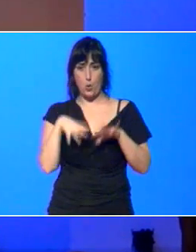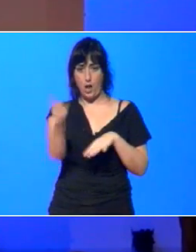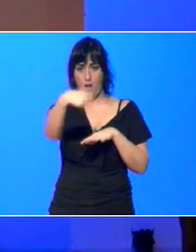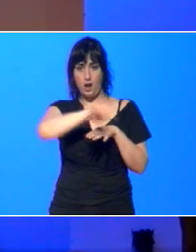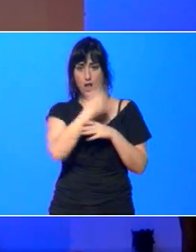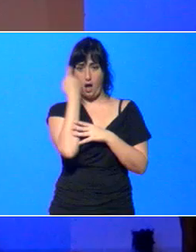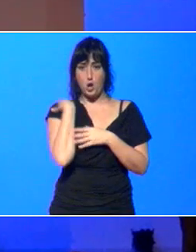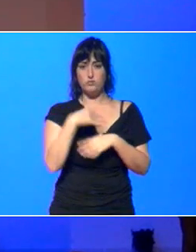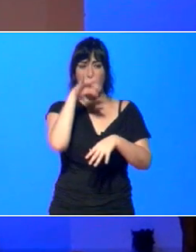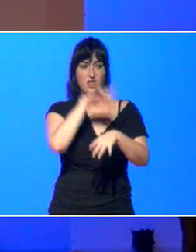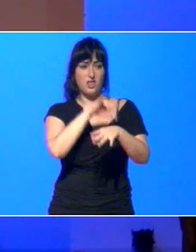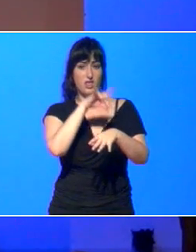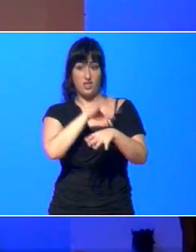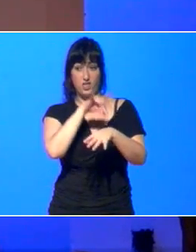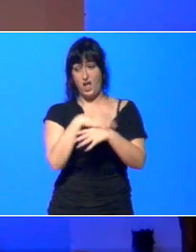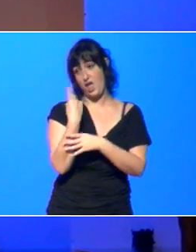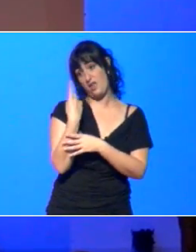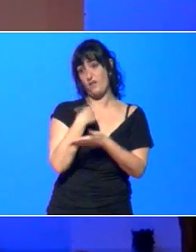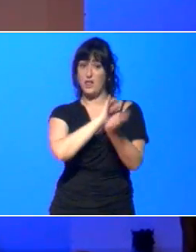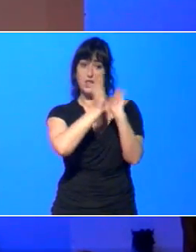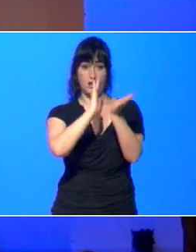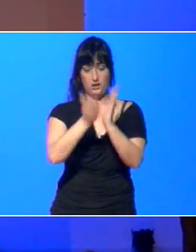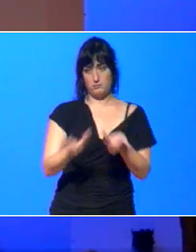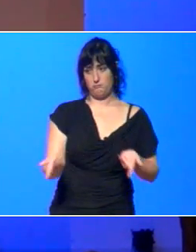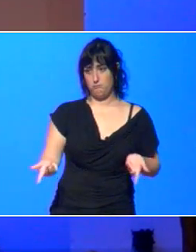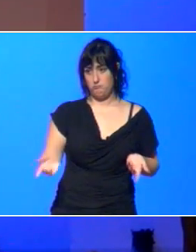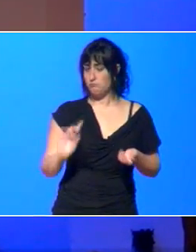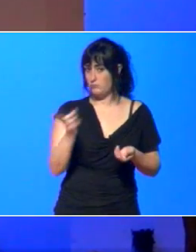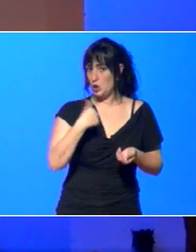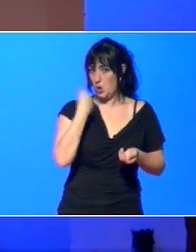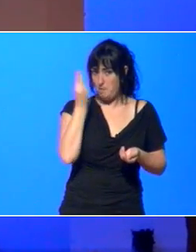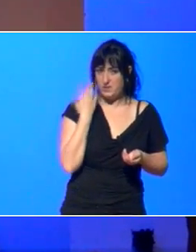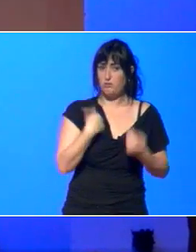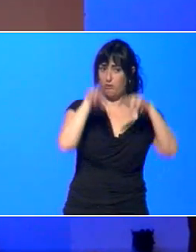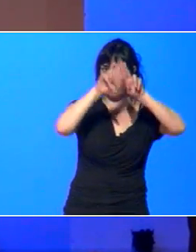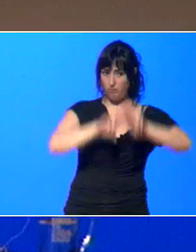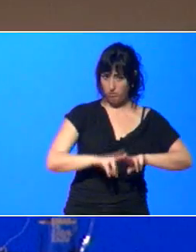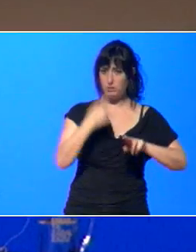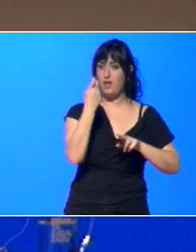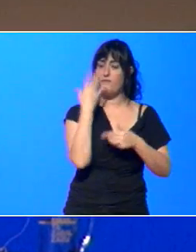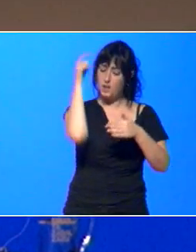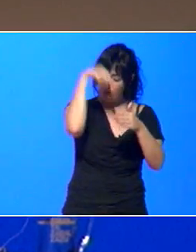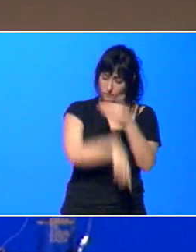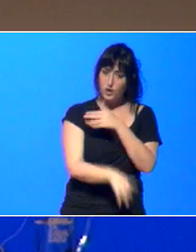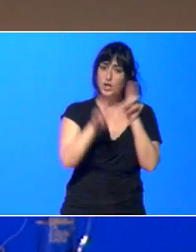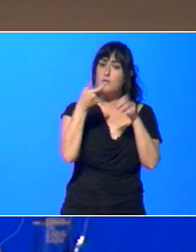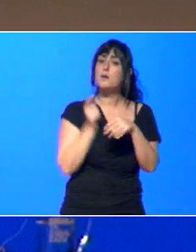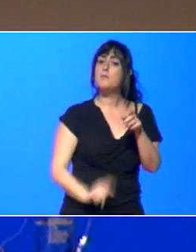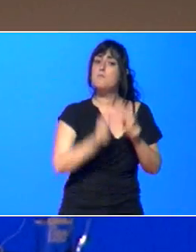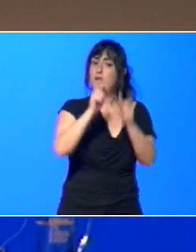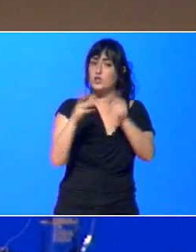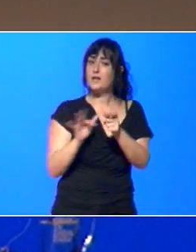lo que necesitan es una determinada terapia. Yo creo que hay que hacer una revisión muy profunda al tema de los profesionales y los